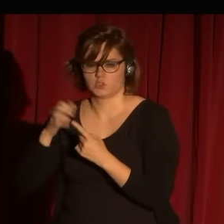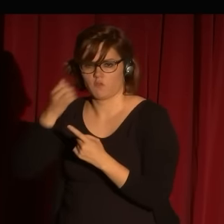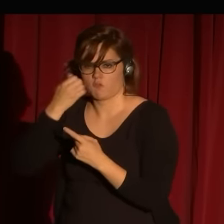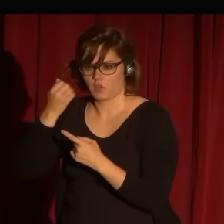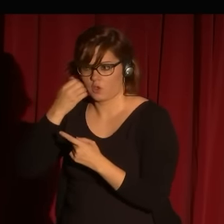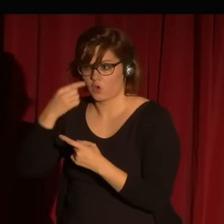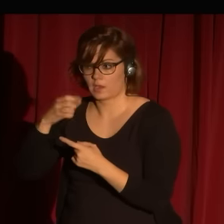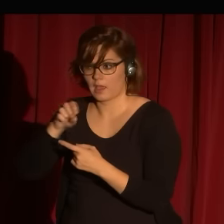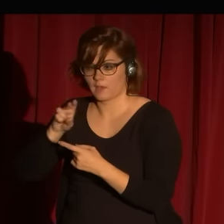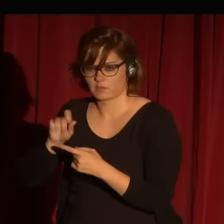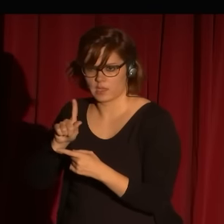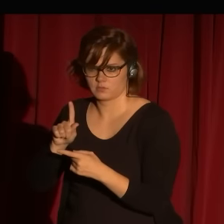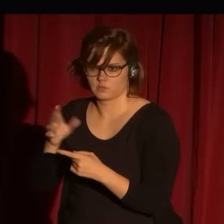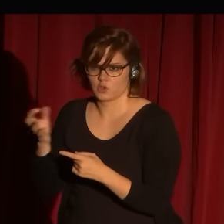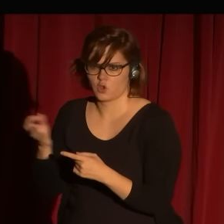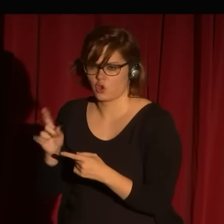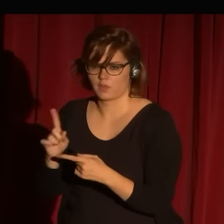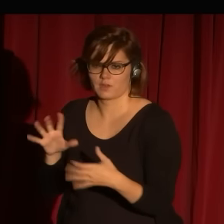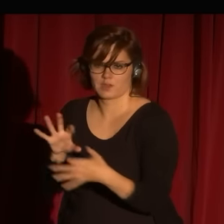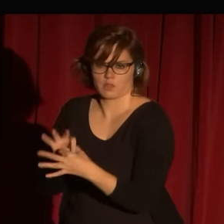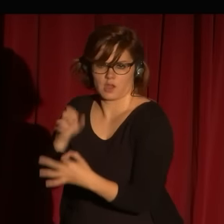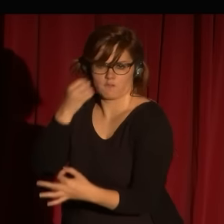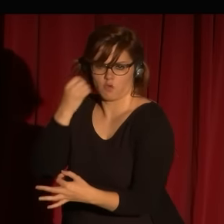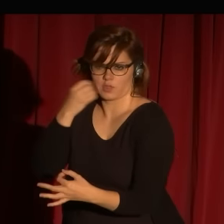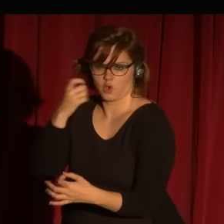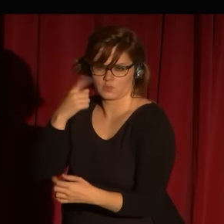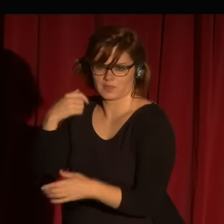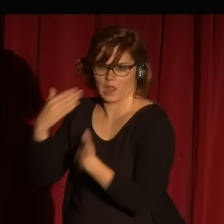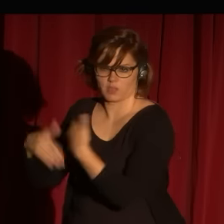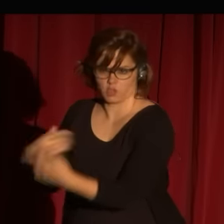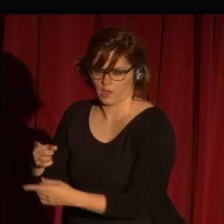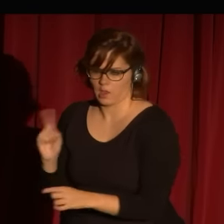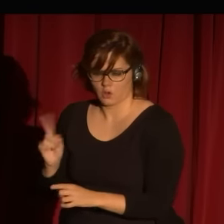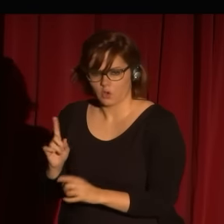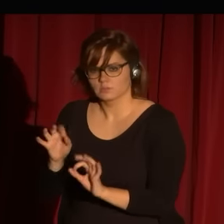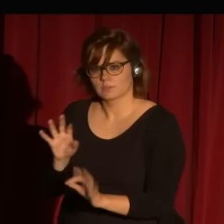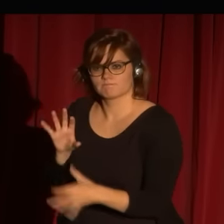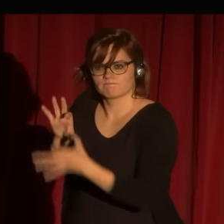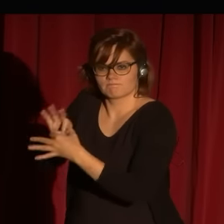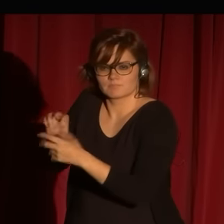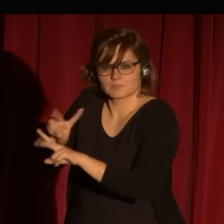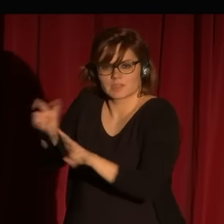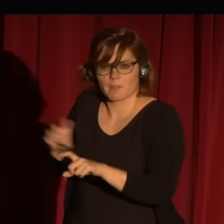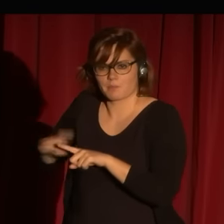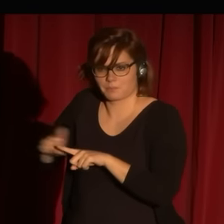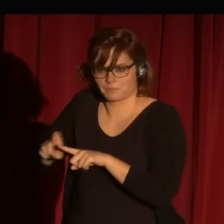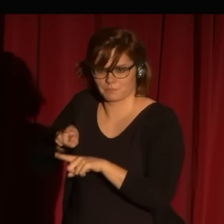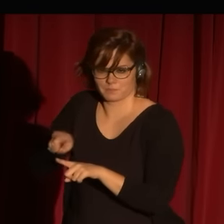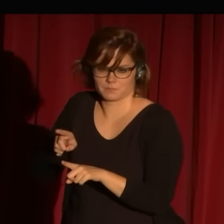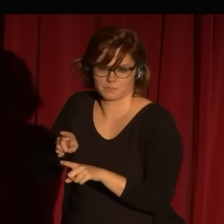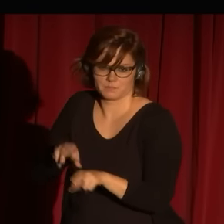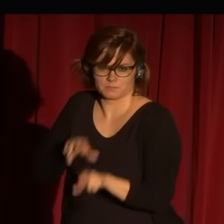Gavilán no relacionarlo con la pintura de bodegones como lo hemos visto tradicionalmente sino relacionarlo con este tipo de pintura es un